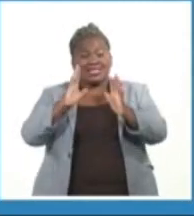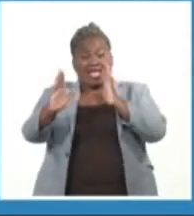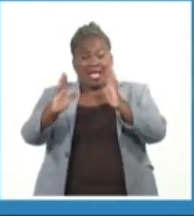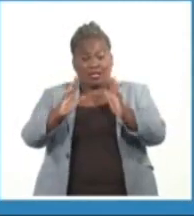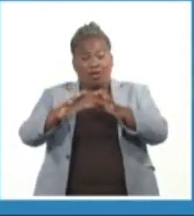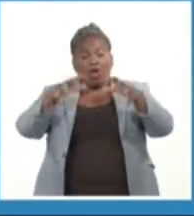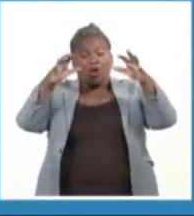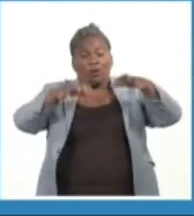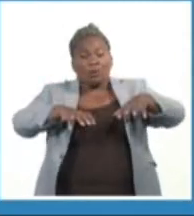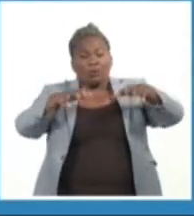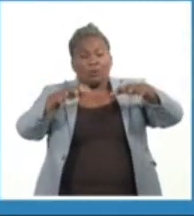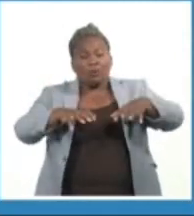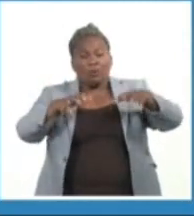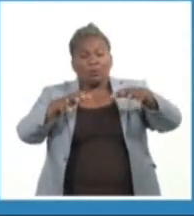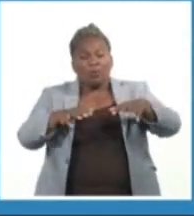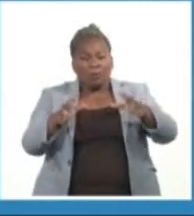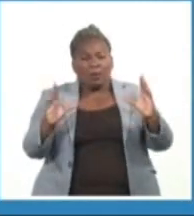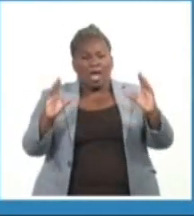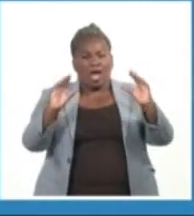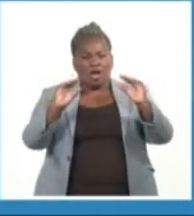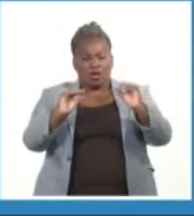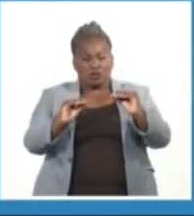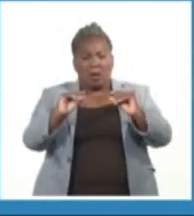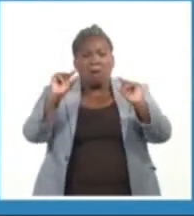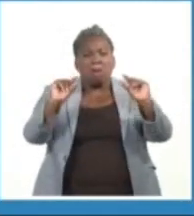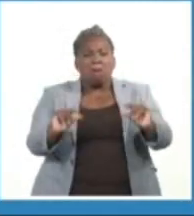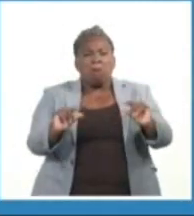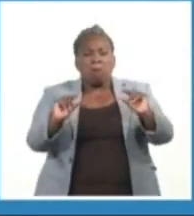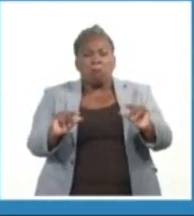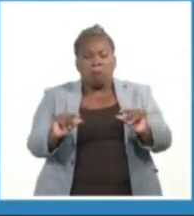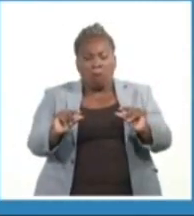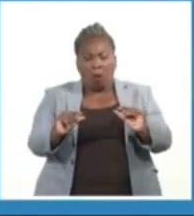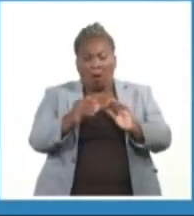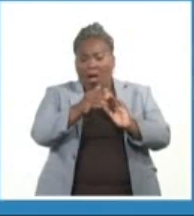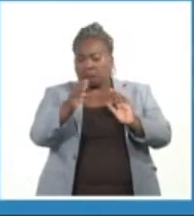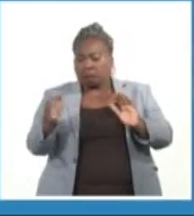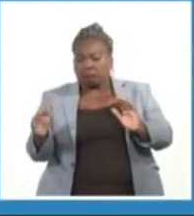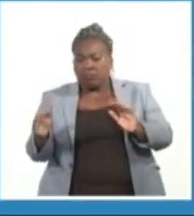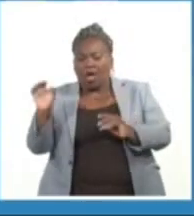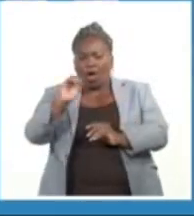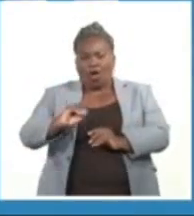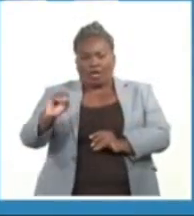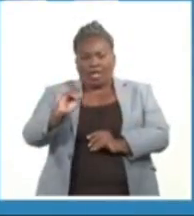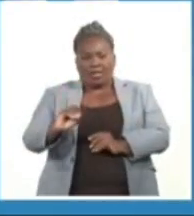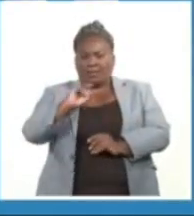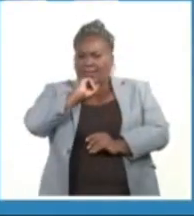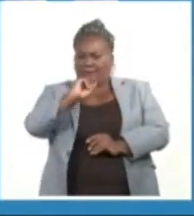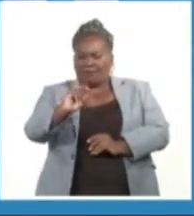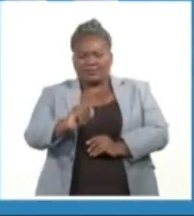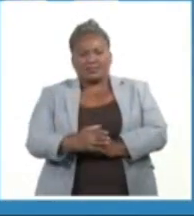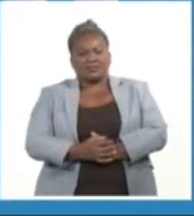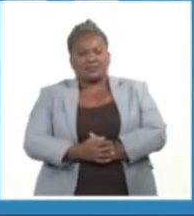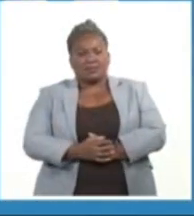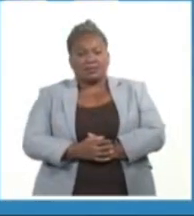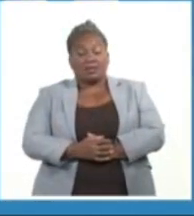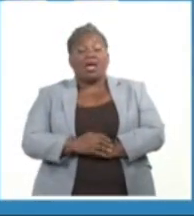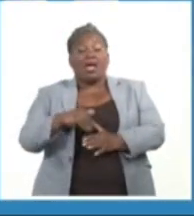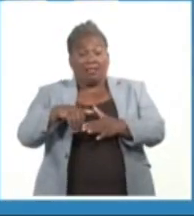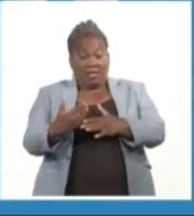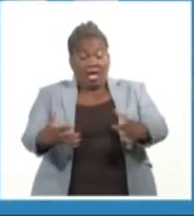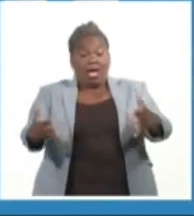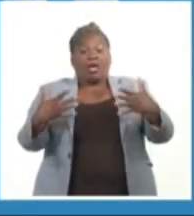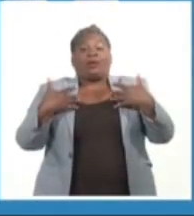lluvias en las primeras horas de la noche. Será poca la nubosidad en zonas del interior y sur de la región oriental. El día será cálido.